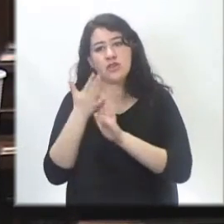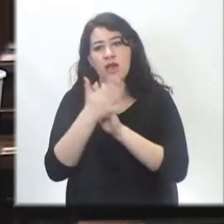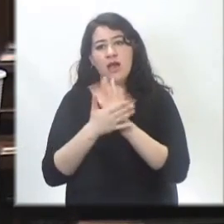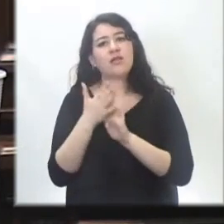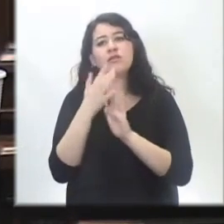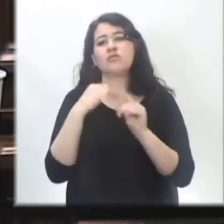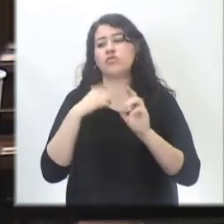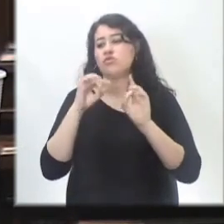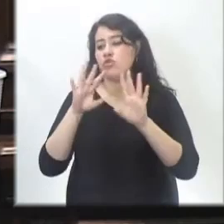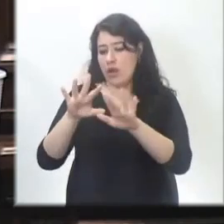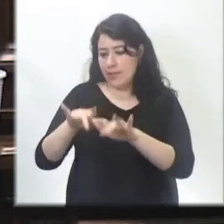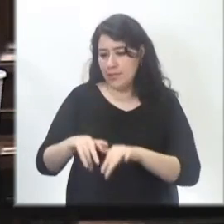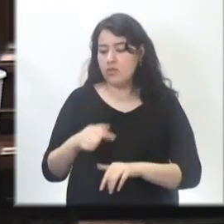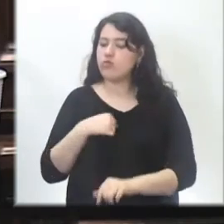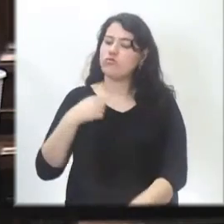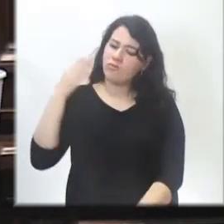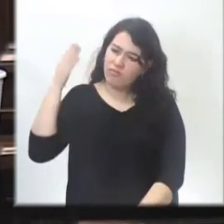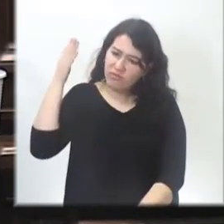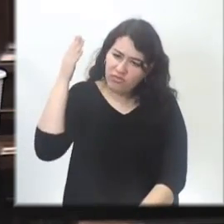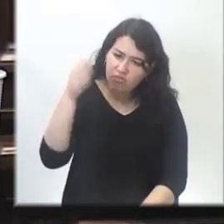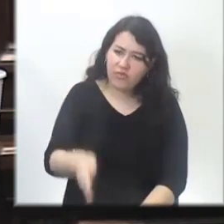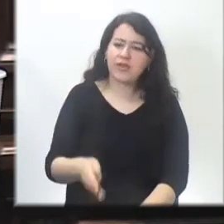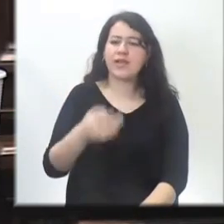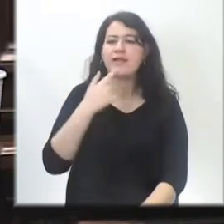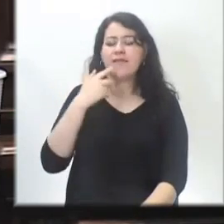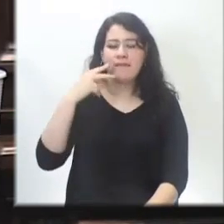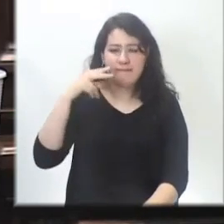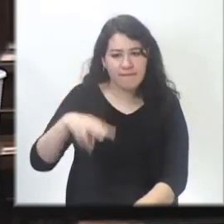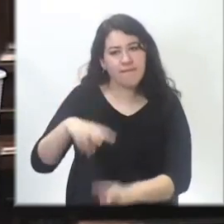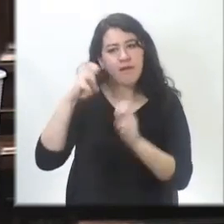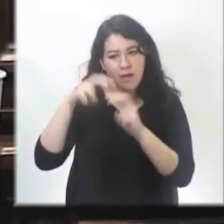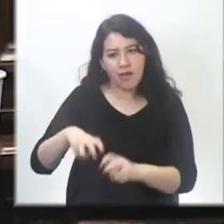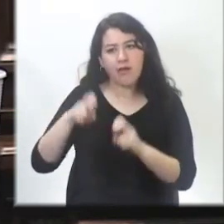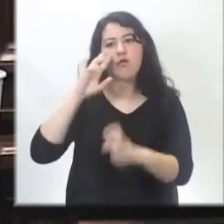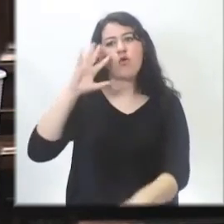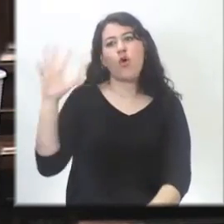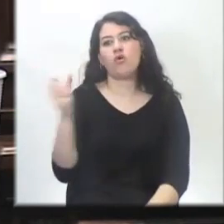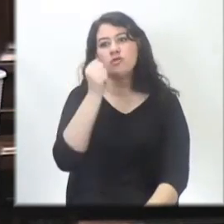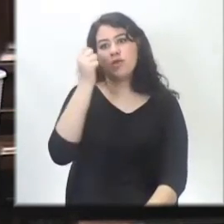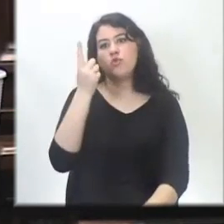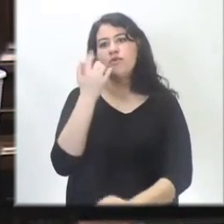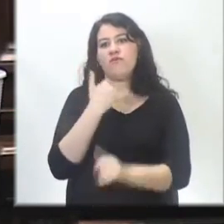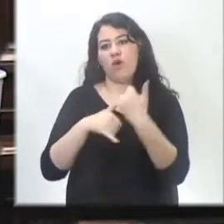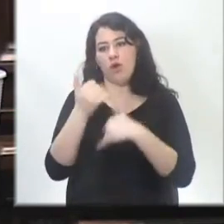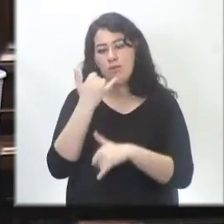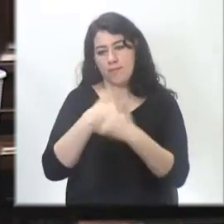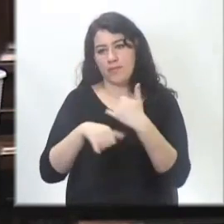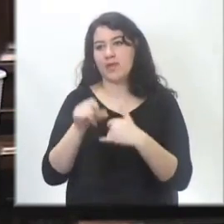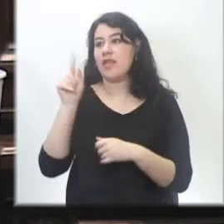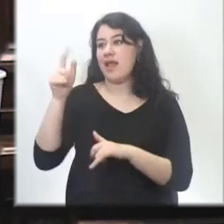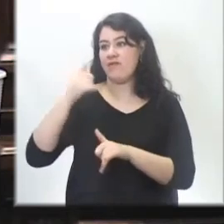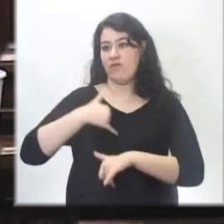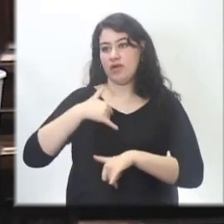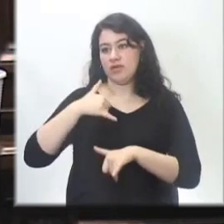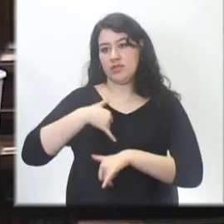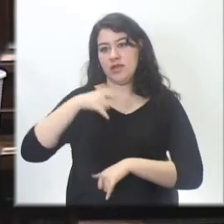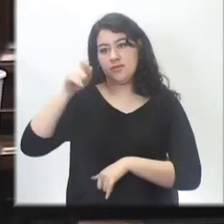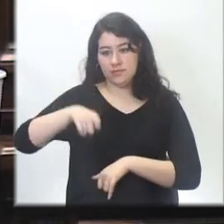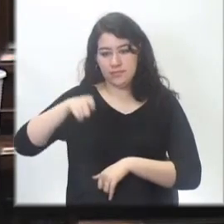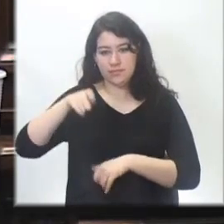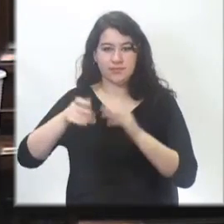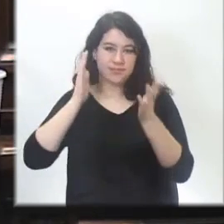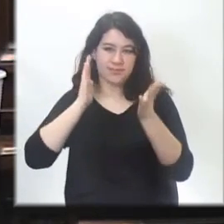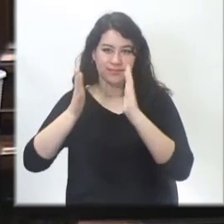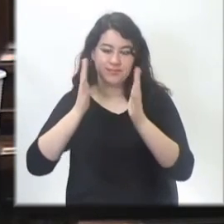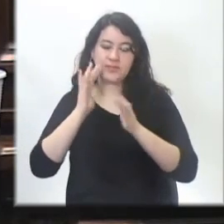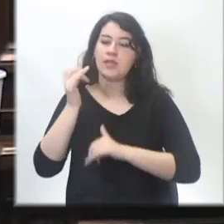que estaba en el expediente y fui y traté de conseguir y conseguí el informe jurídico de la Fuerza Aérea. Y conseguí